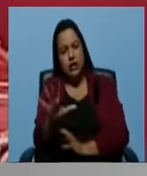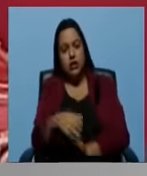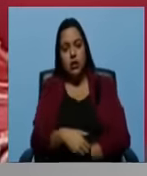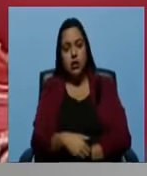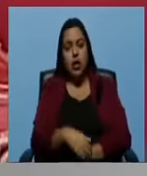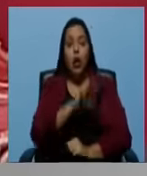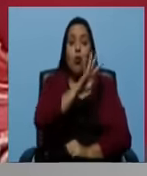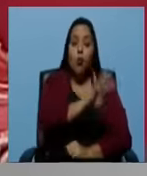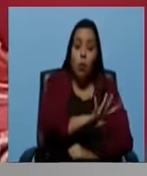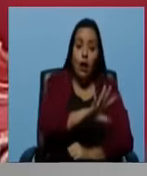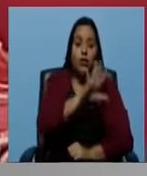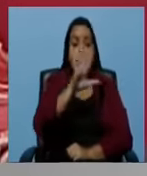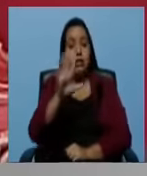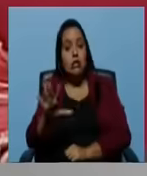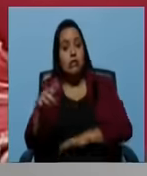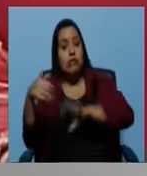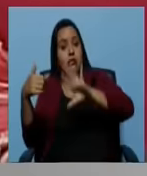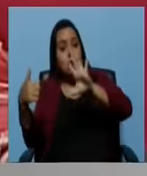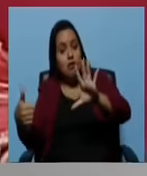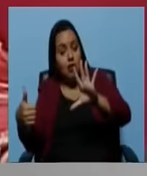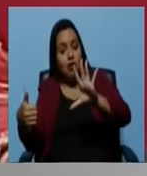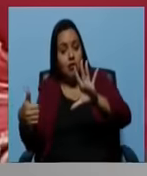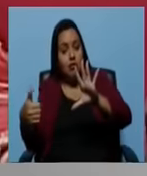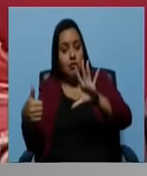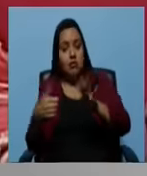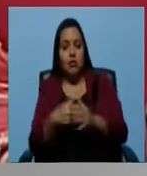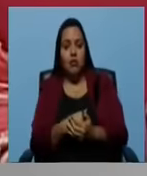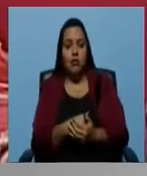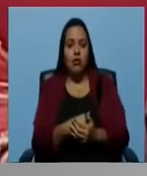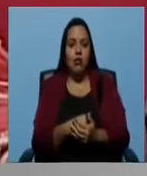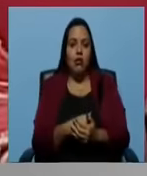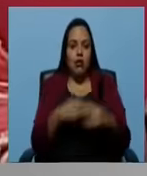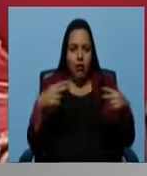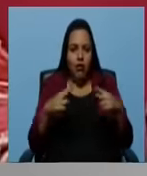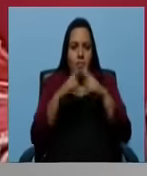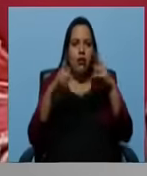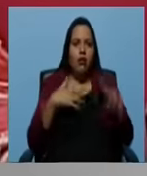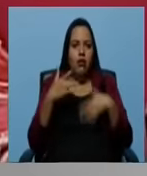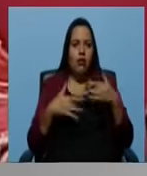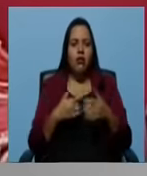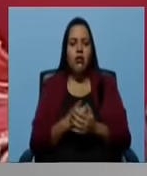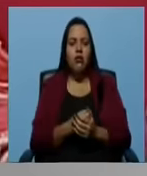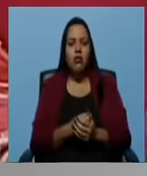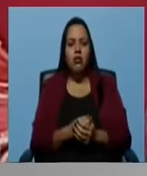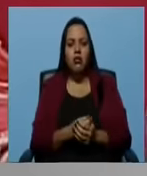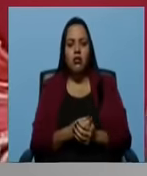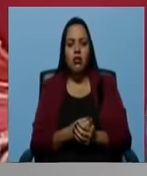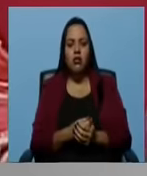4, 5 y 6. Nos encontraremos allí en esta actividad. Y